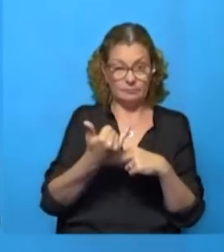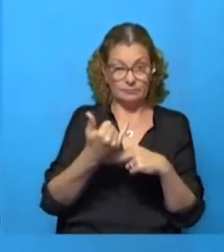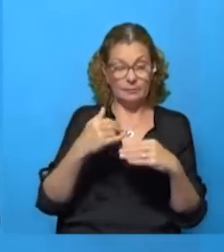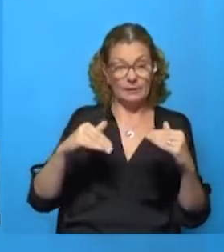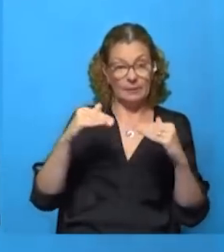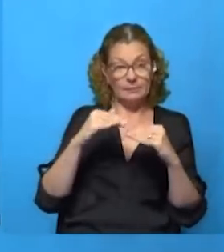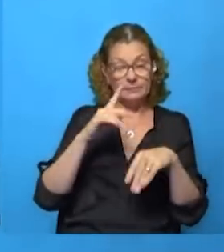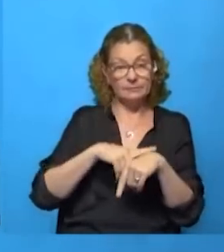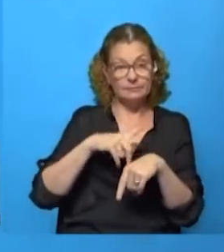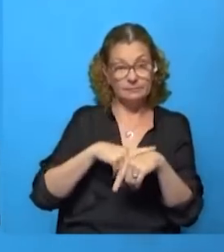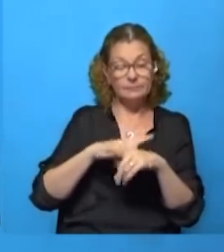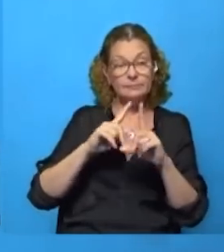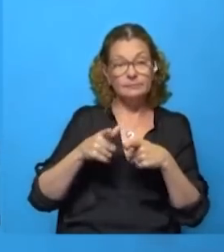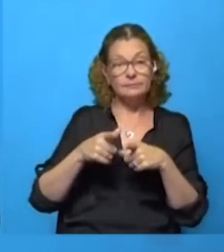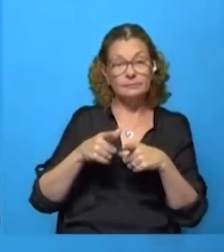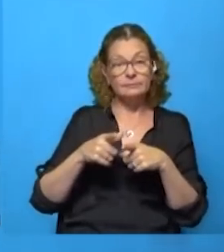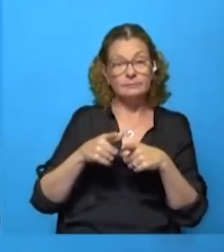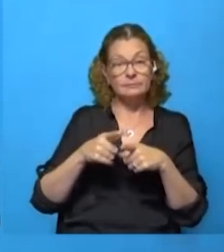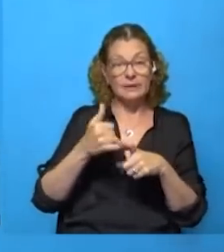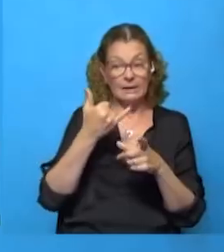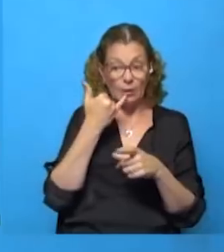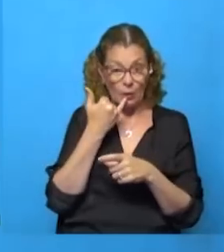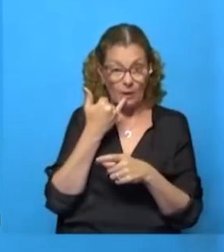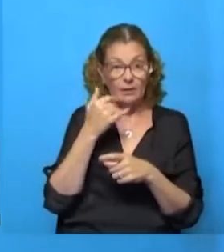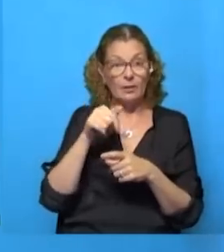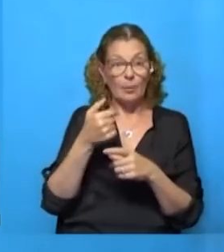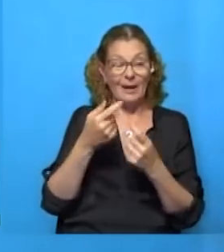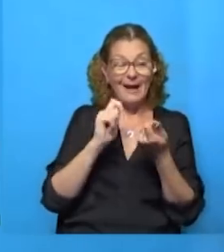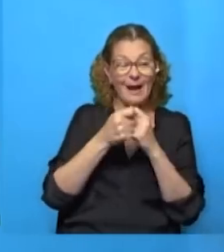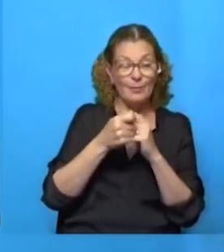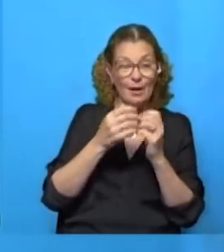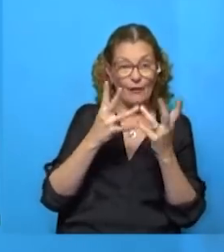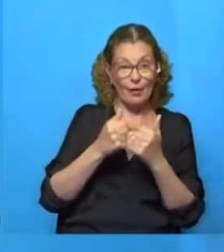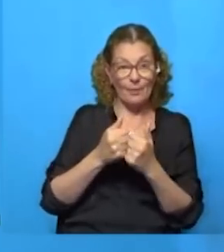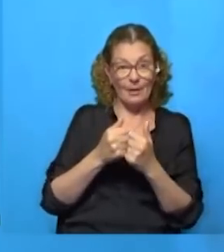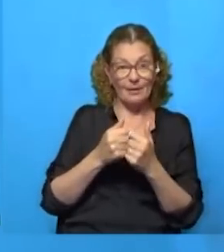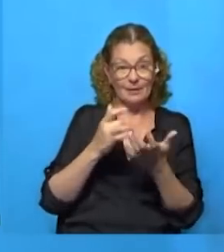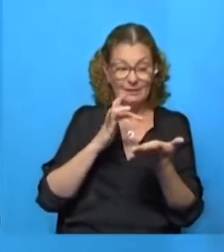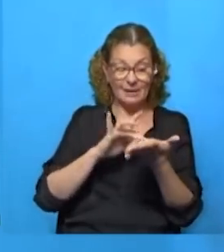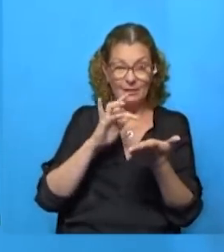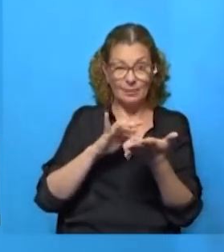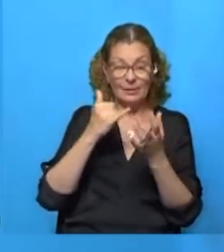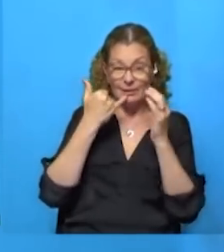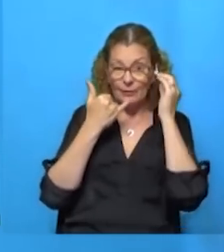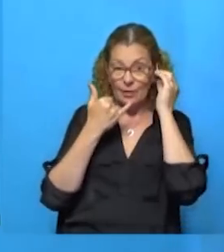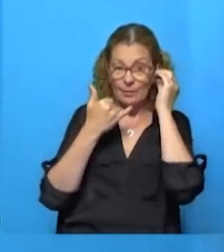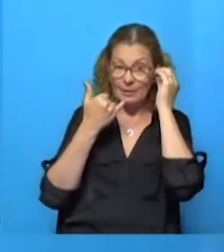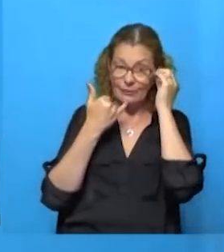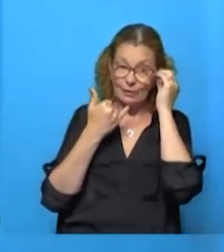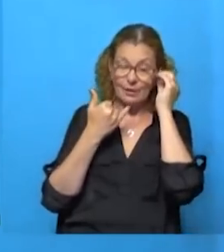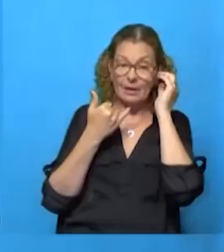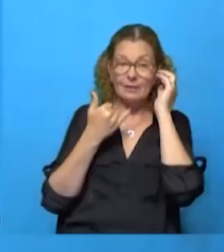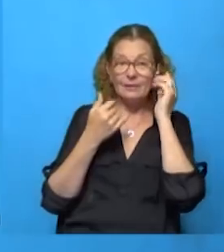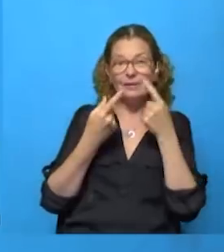al mismo tiempo se fue popularizando el celular entonces empezaron a estar las encuestas telefónicas pero a celulares que